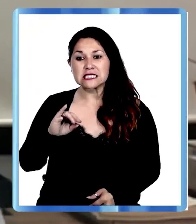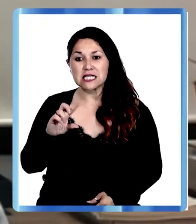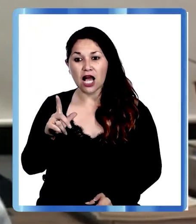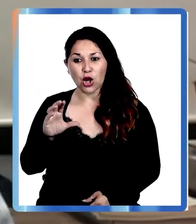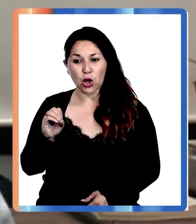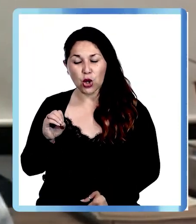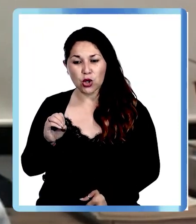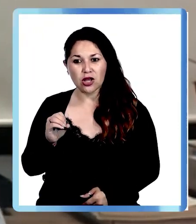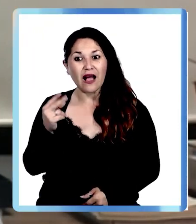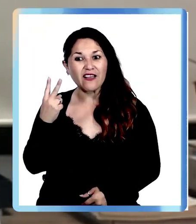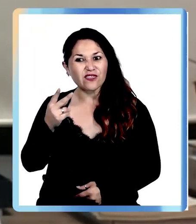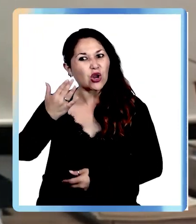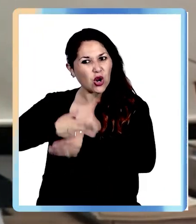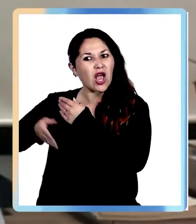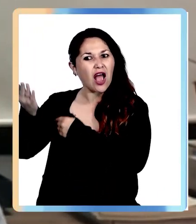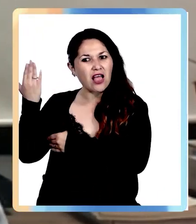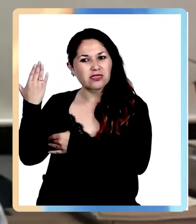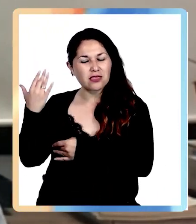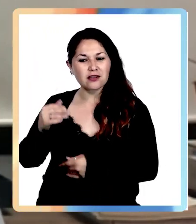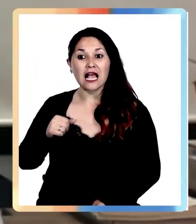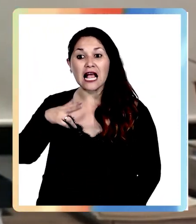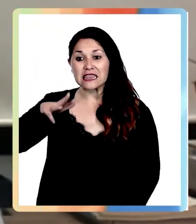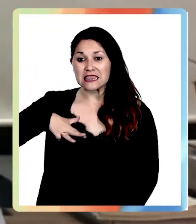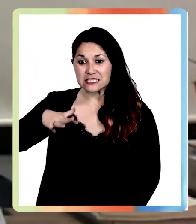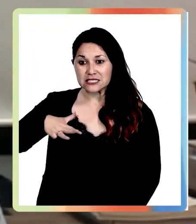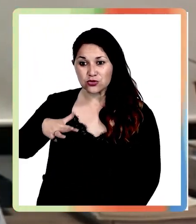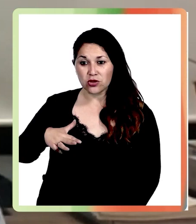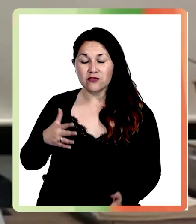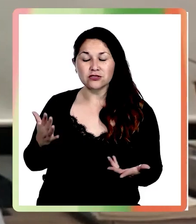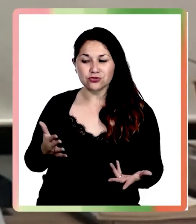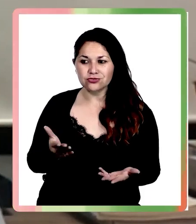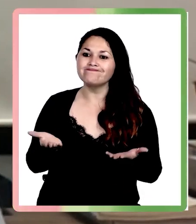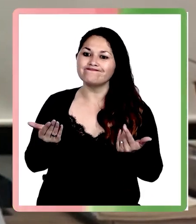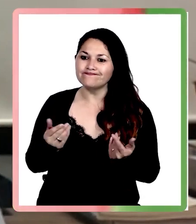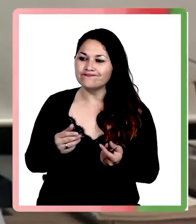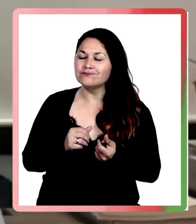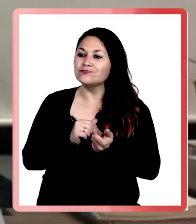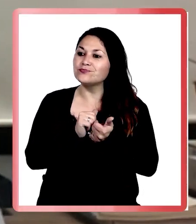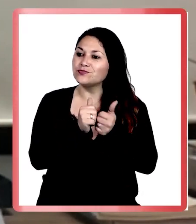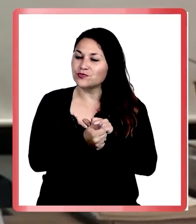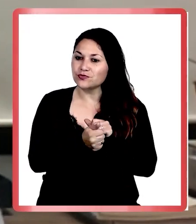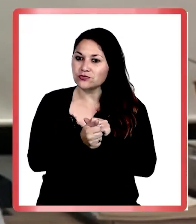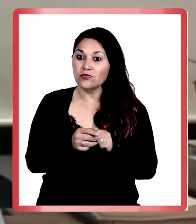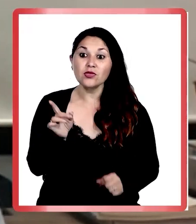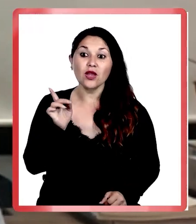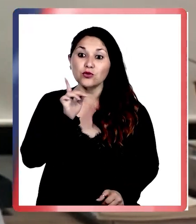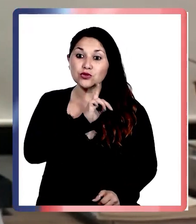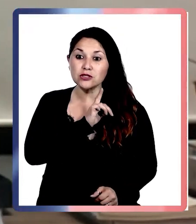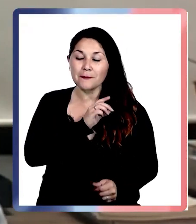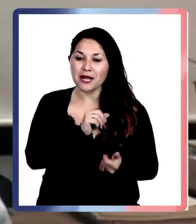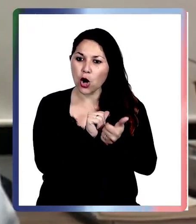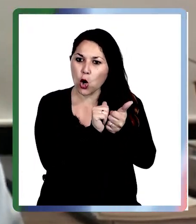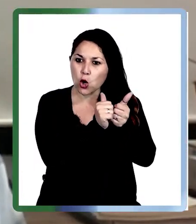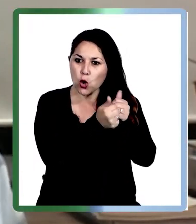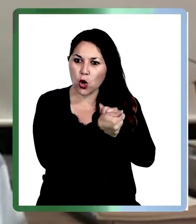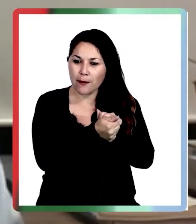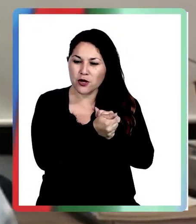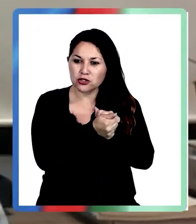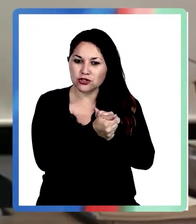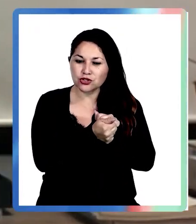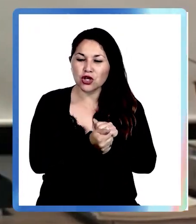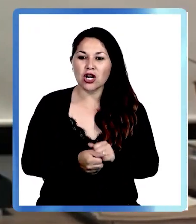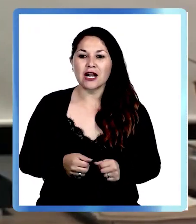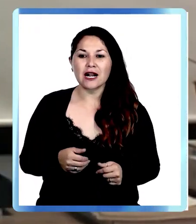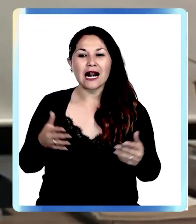siglo antepasado, del siglo XIX. La única gran modificación la hizo el presidente Elwin en su